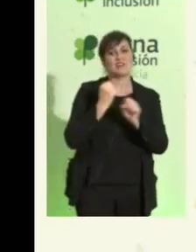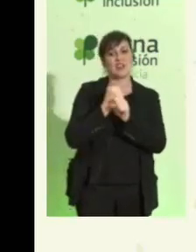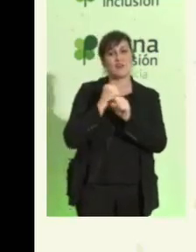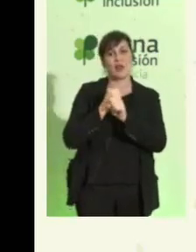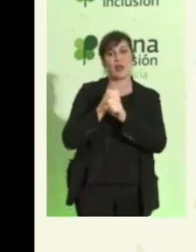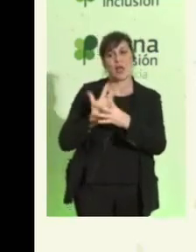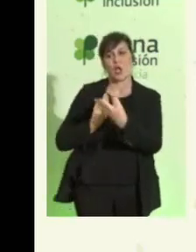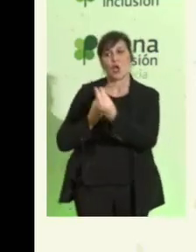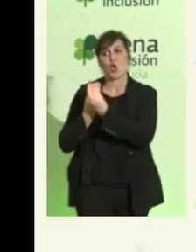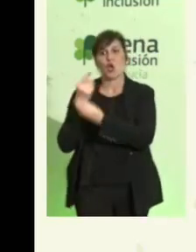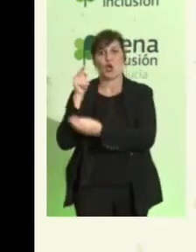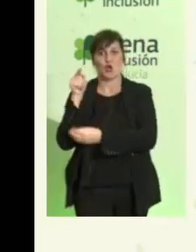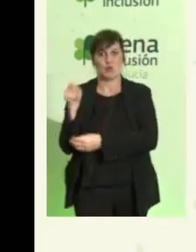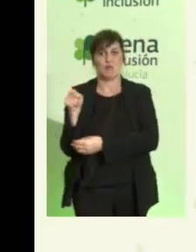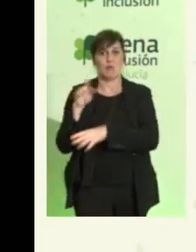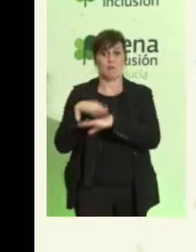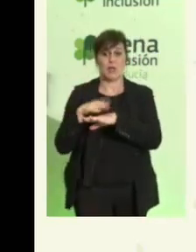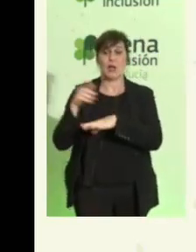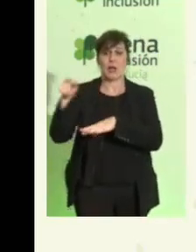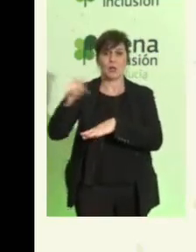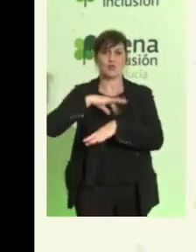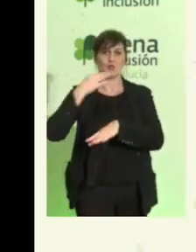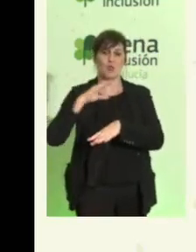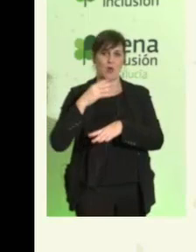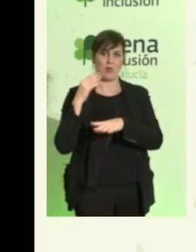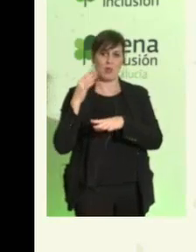que pudiesen tener una vida.